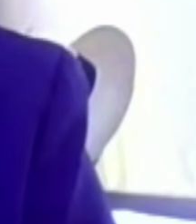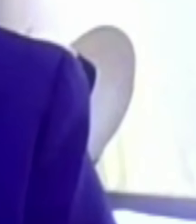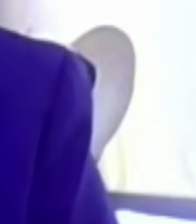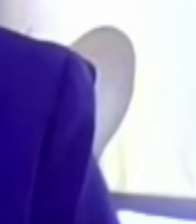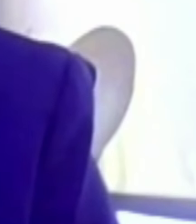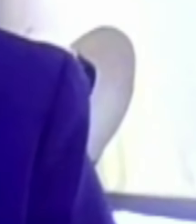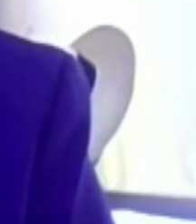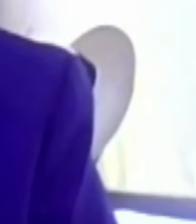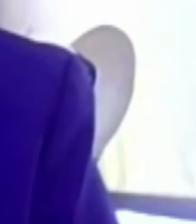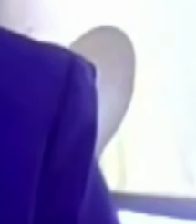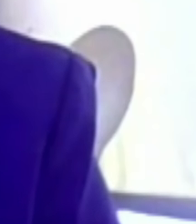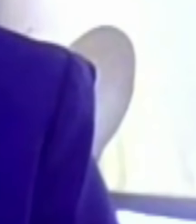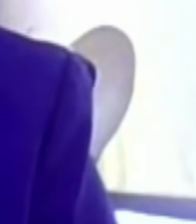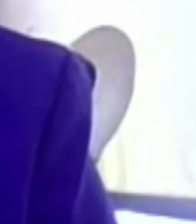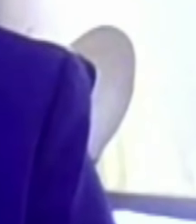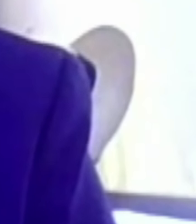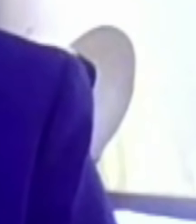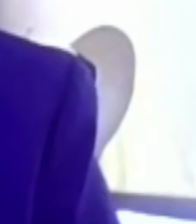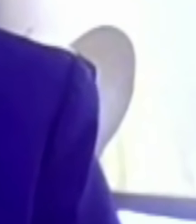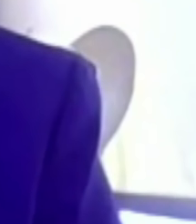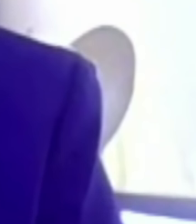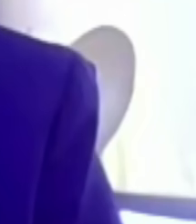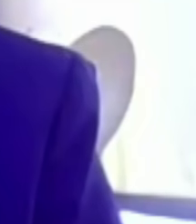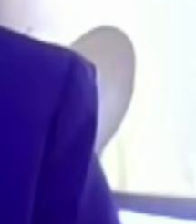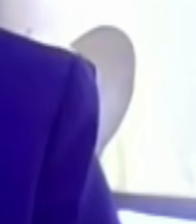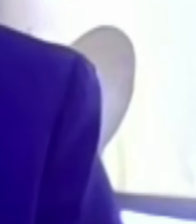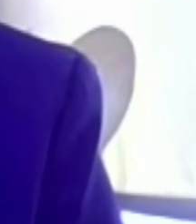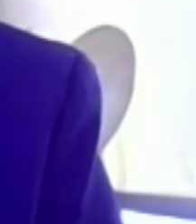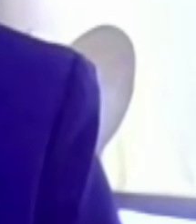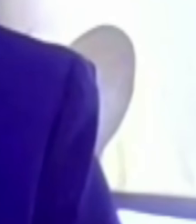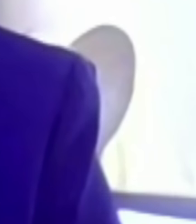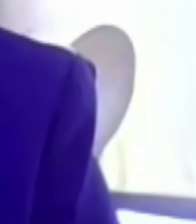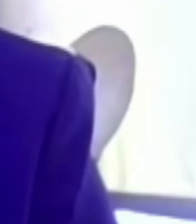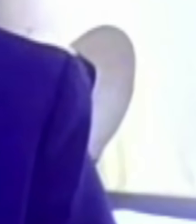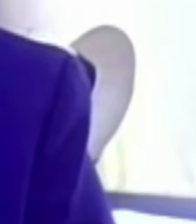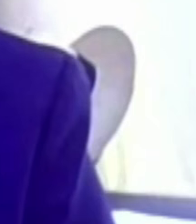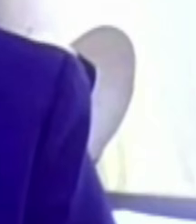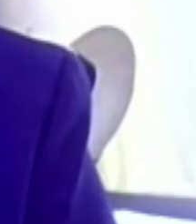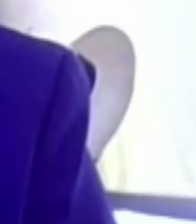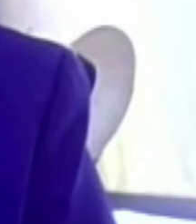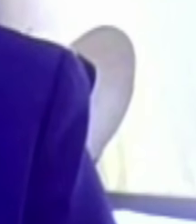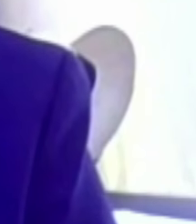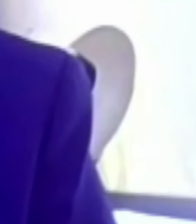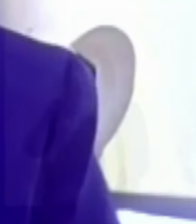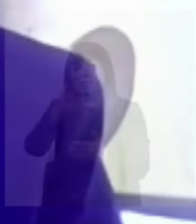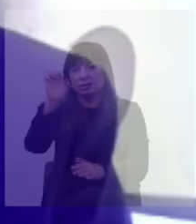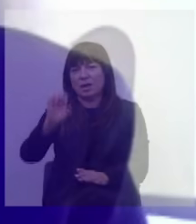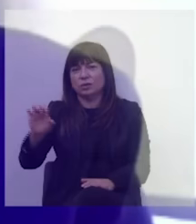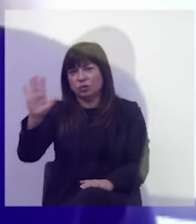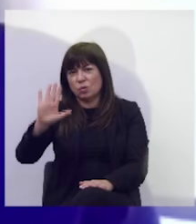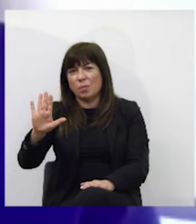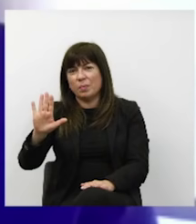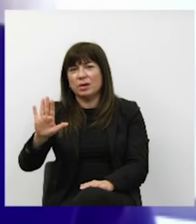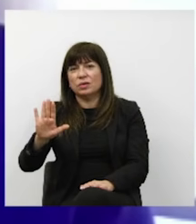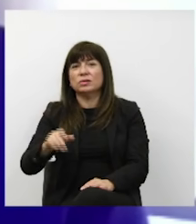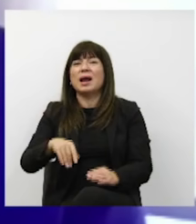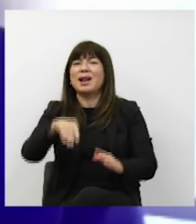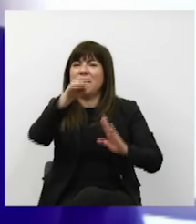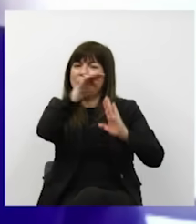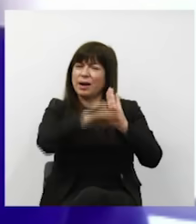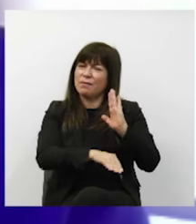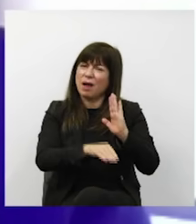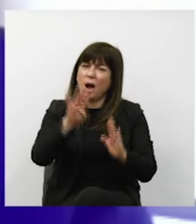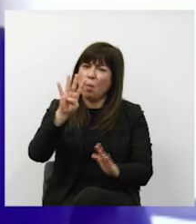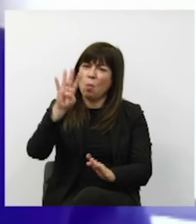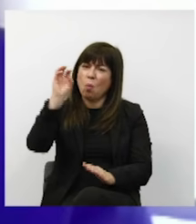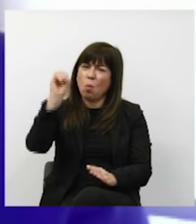en Alemania, por lo menos parte importante del Bundestag, en España y en la mayoría de los países europeos. La rebaja de 40 horas, lo dije en su momento,